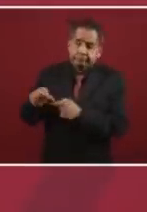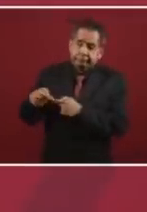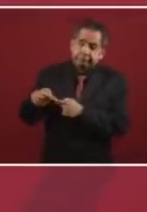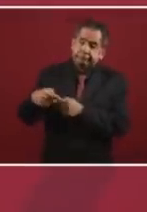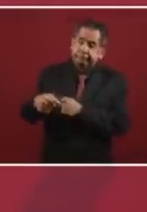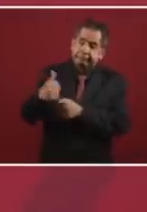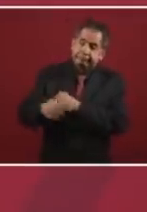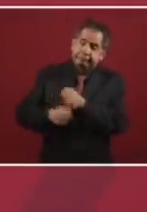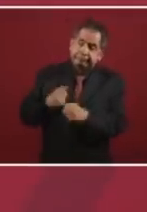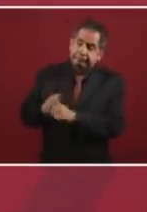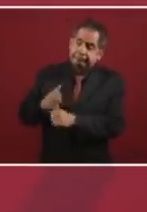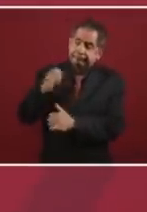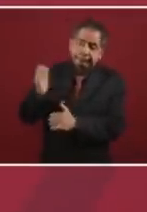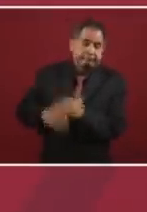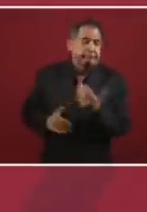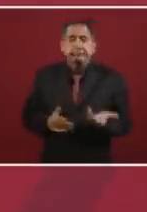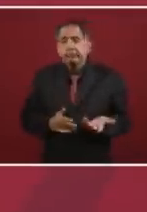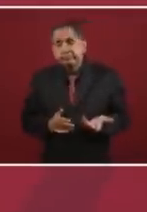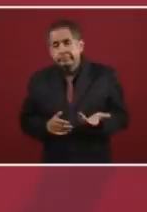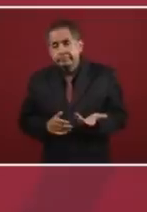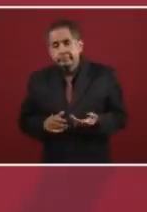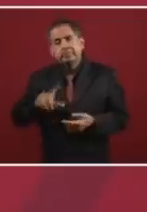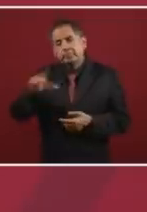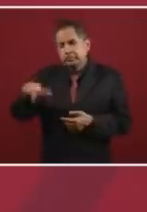se desempeñará mal